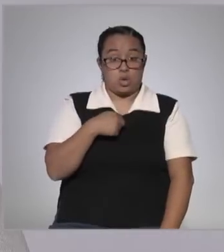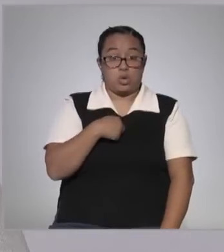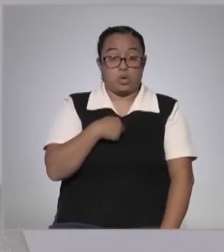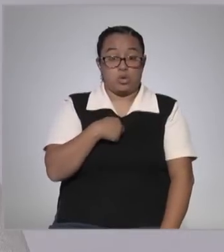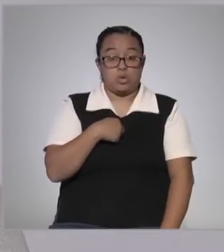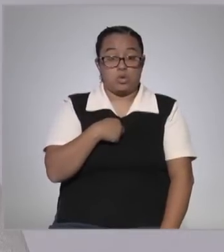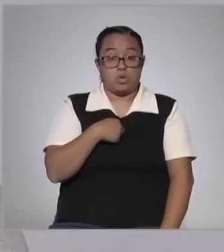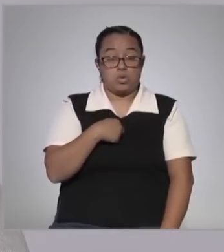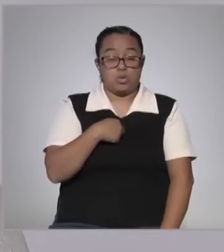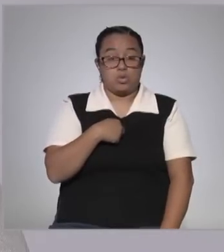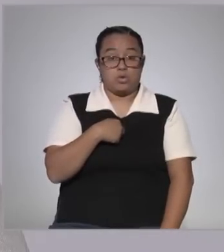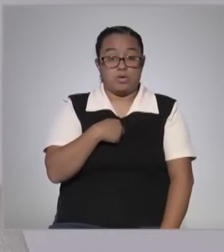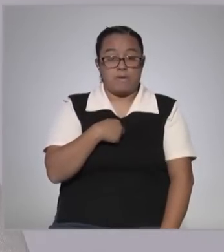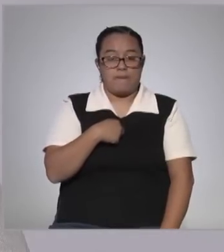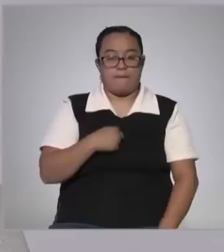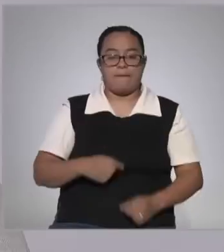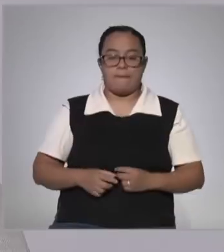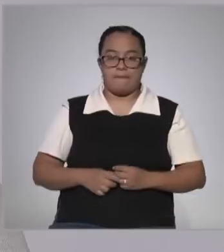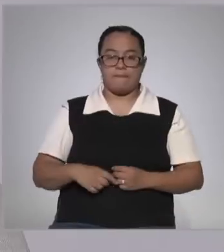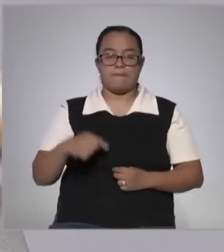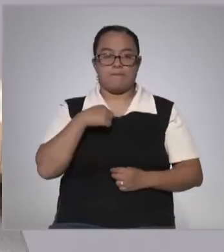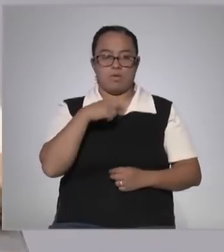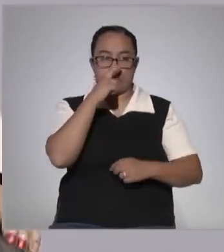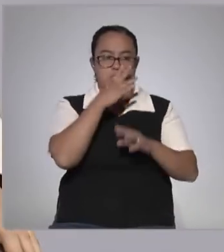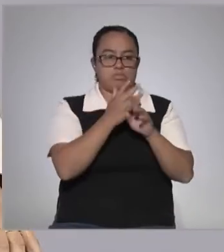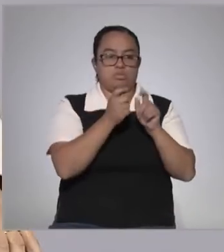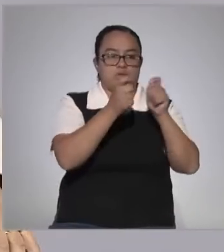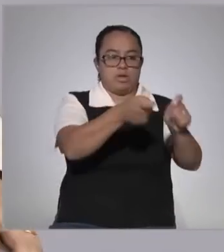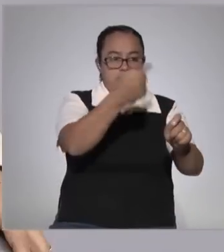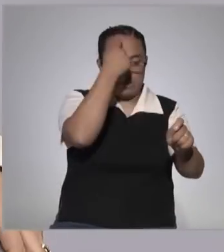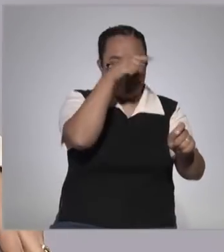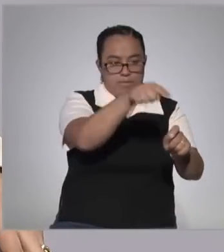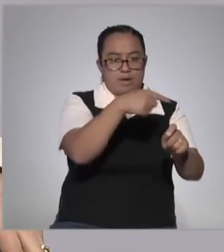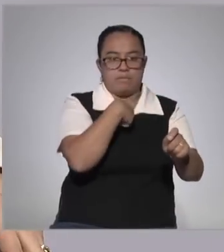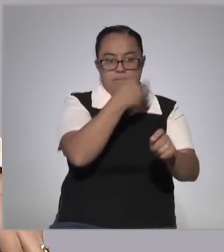poniendo un monto de mí en esa persona.